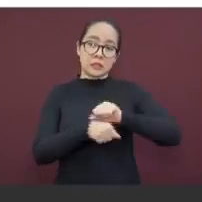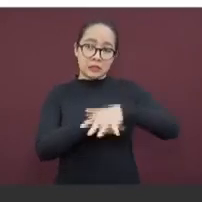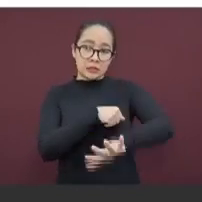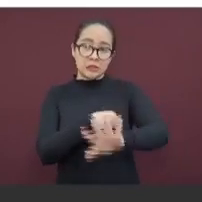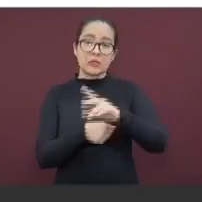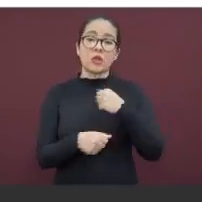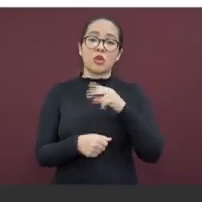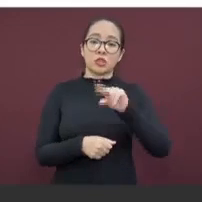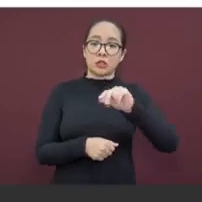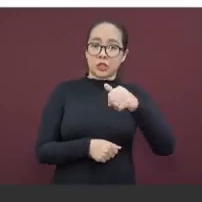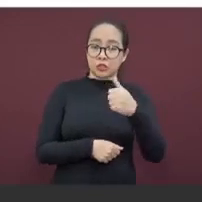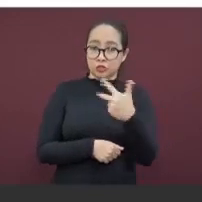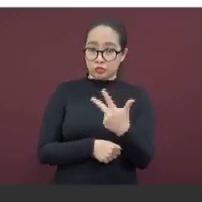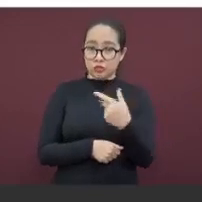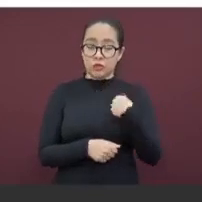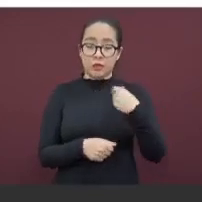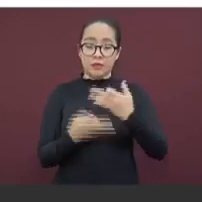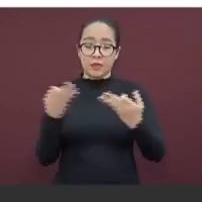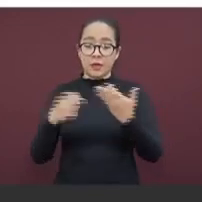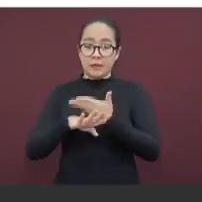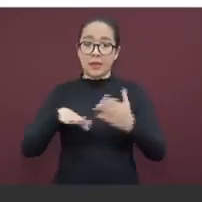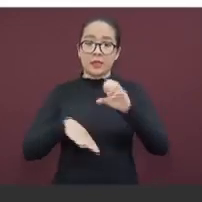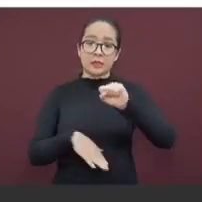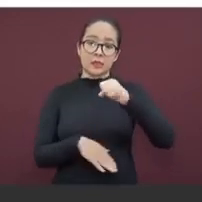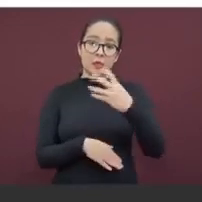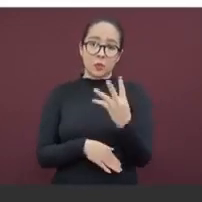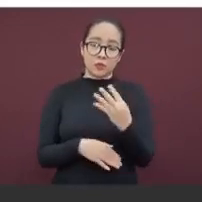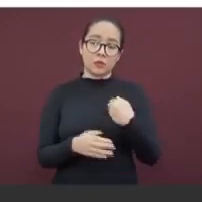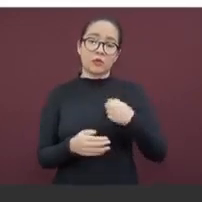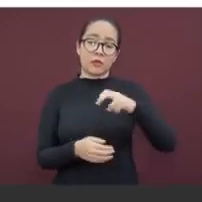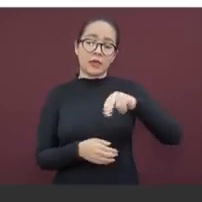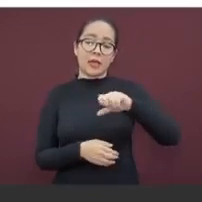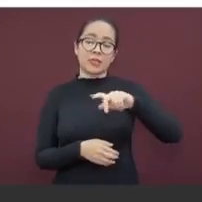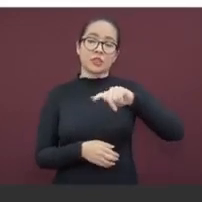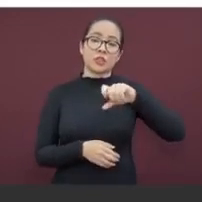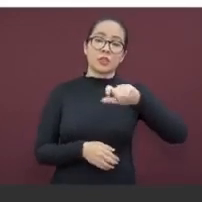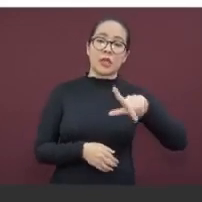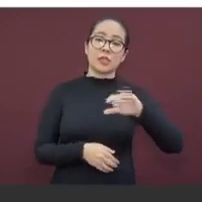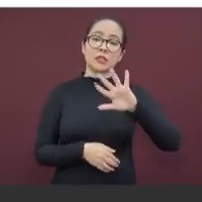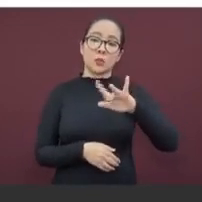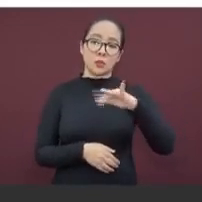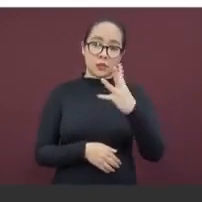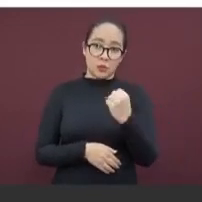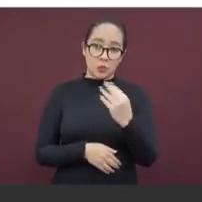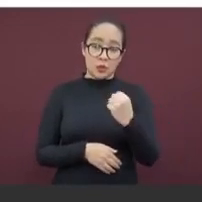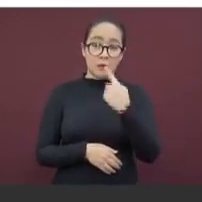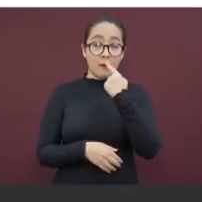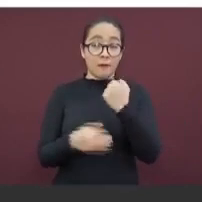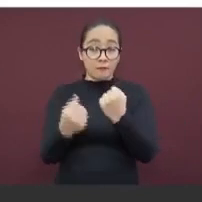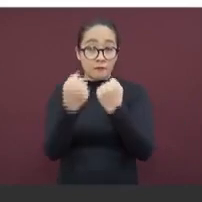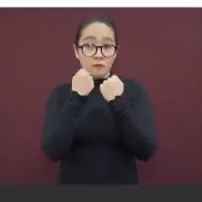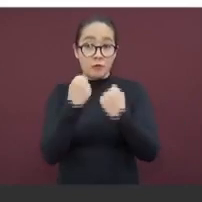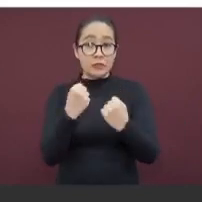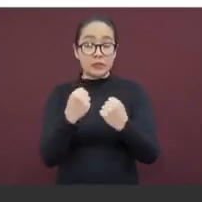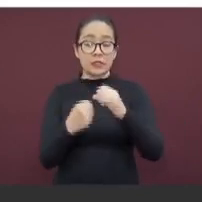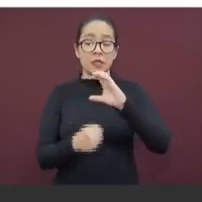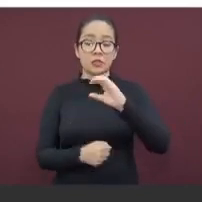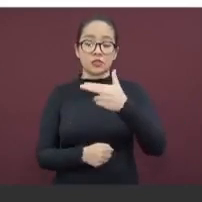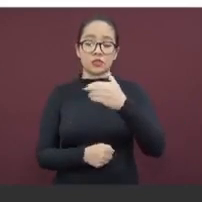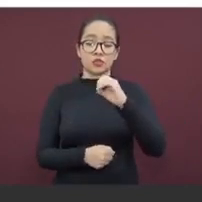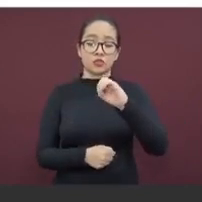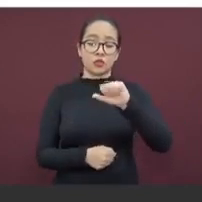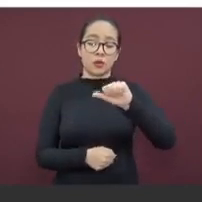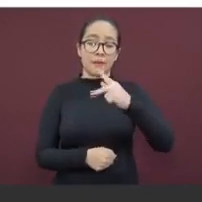88 tierra blanca 64 nanchital 59 y en rojo intenso las choapas